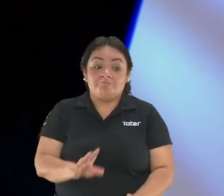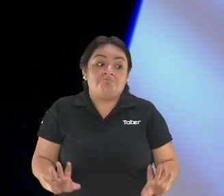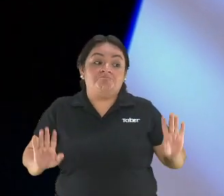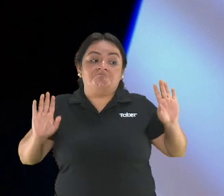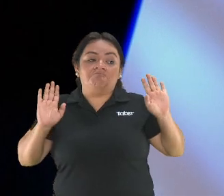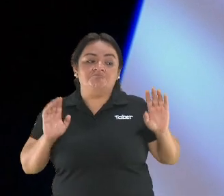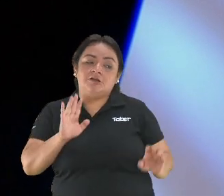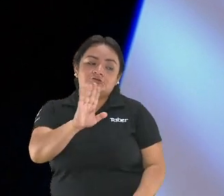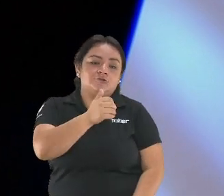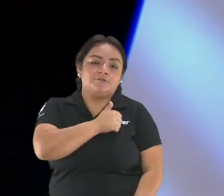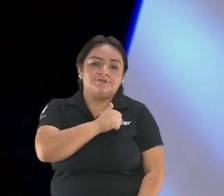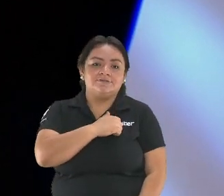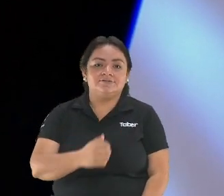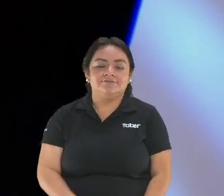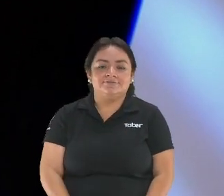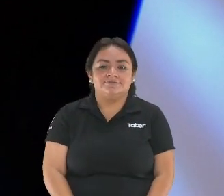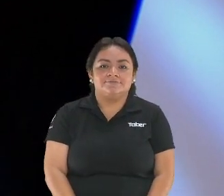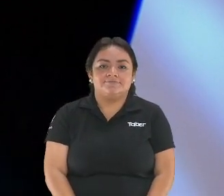trabajo